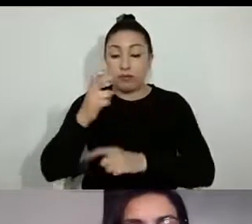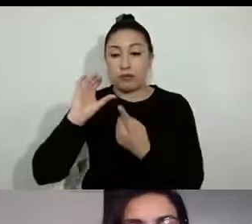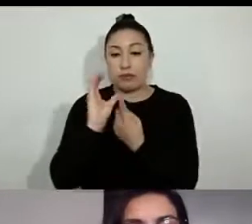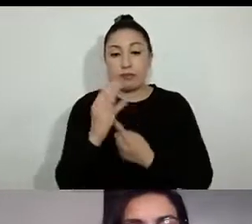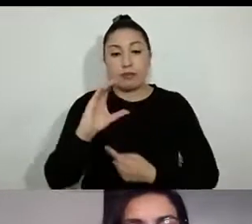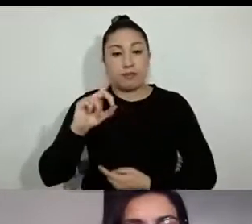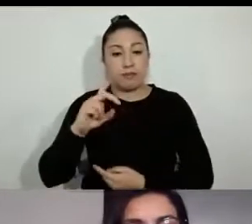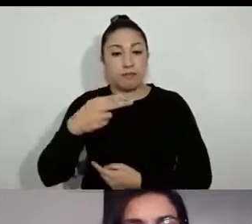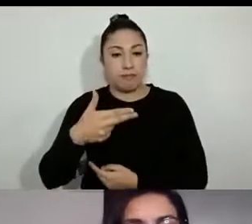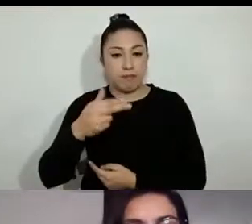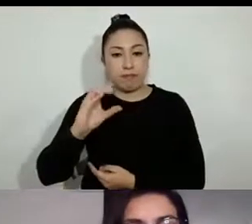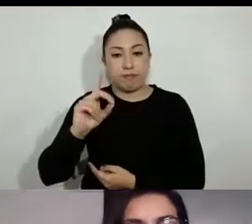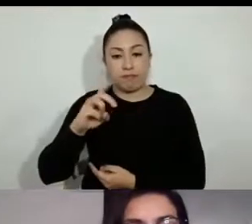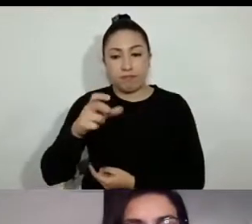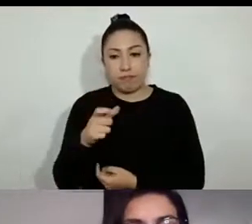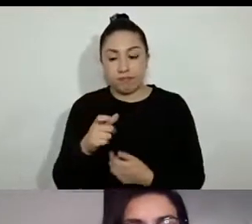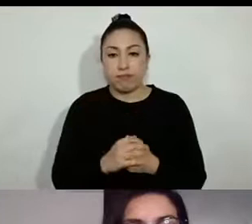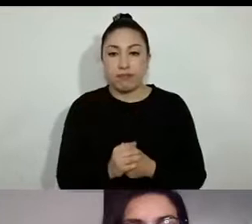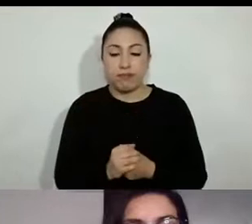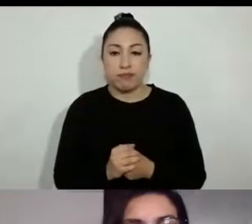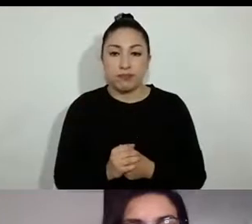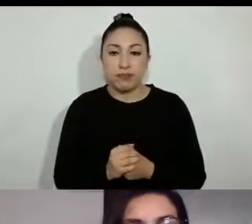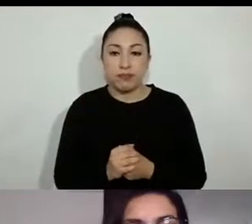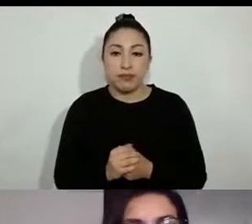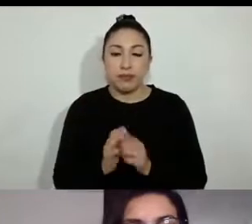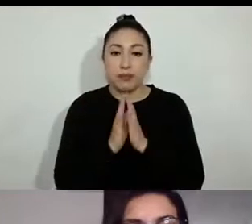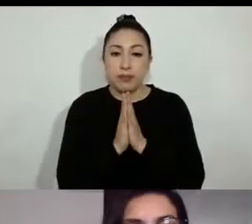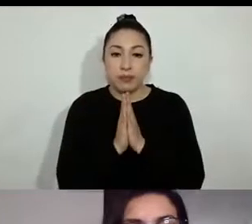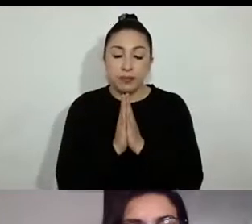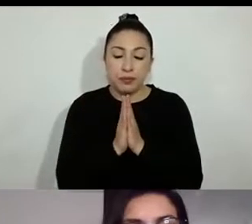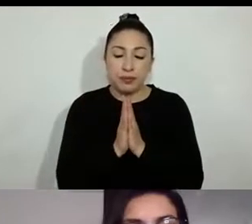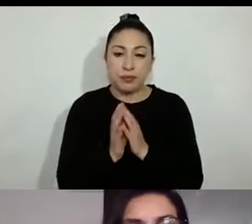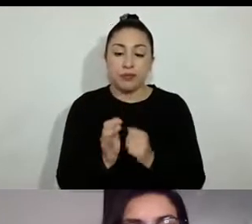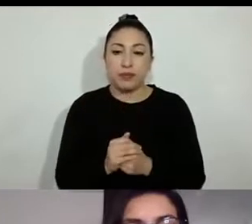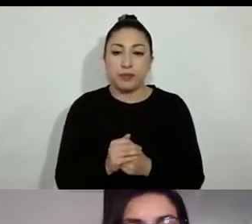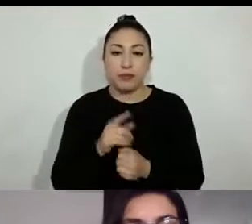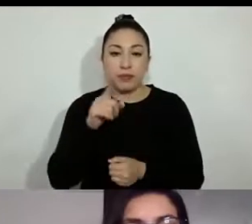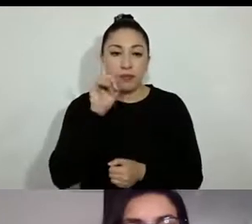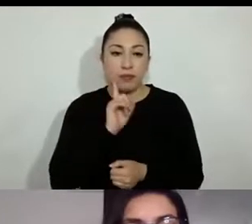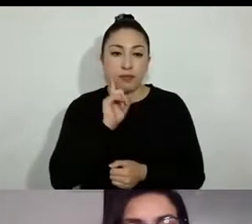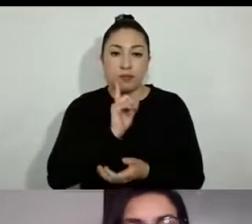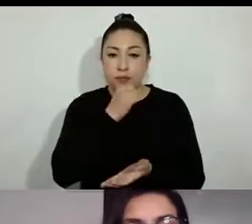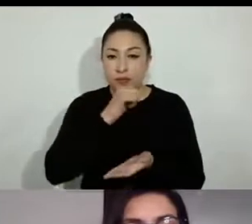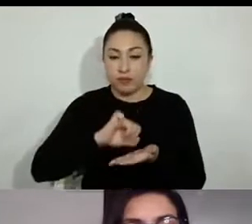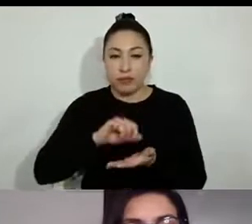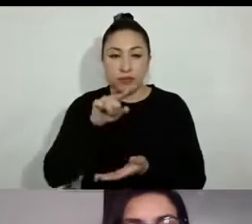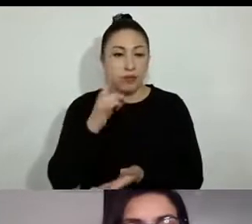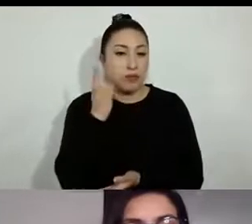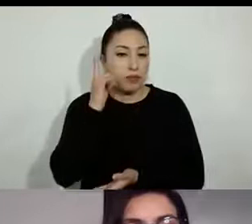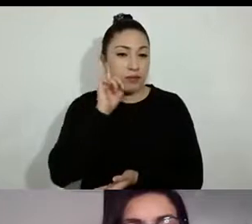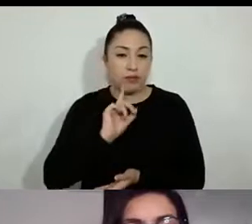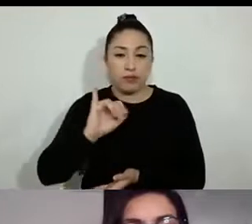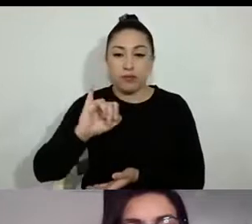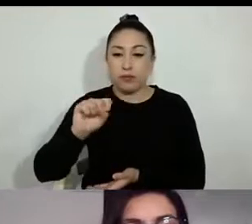lo anterior, me permito solicitar atentamente a la diputada Isabela